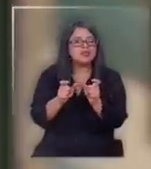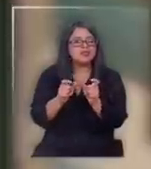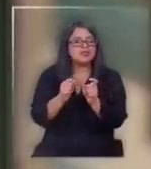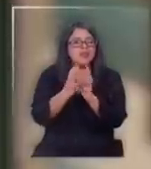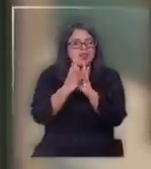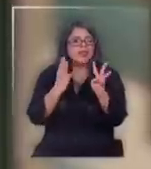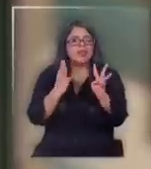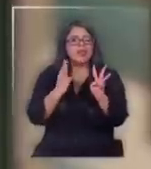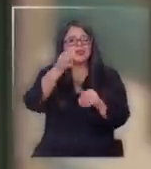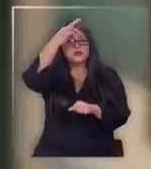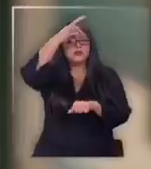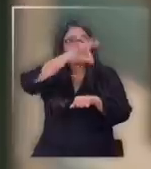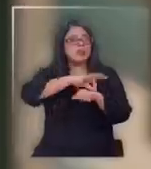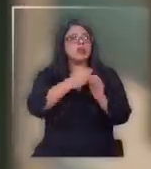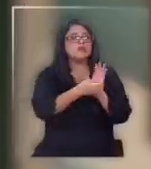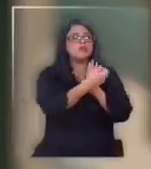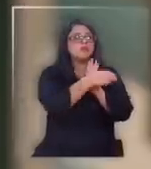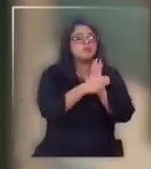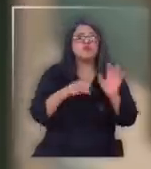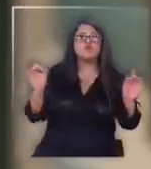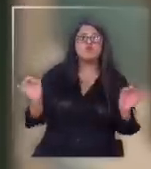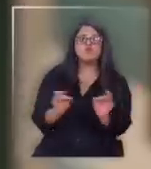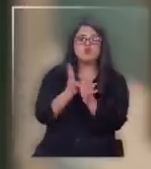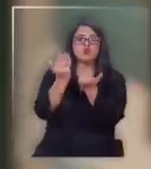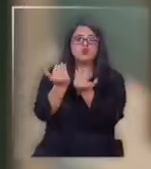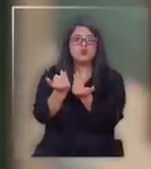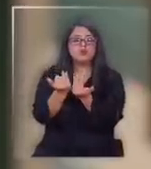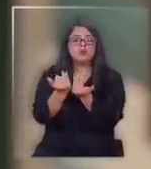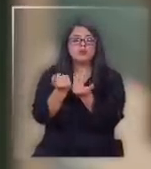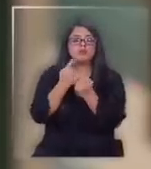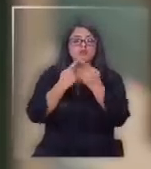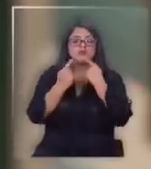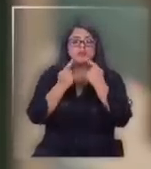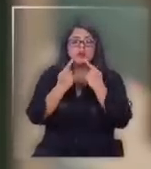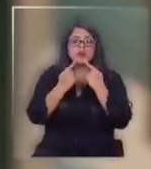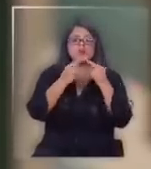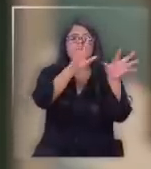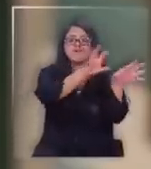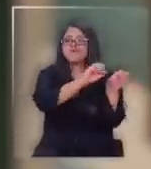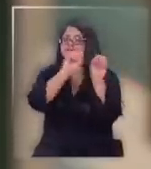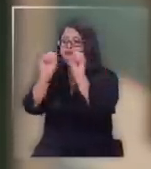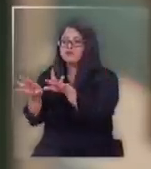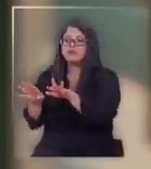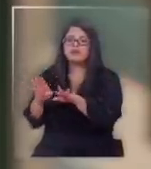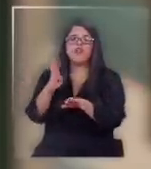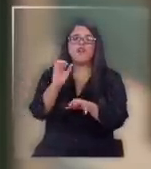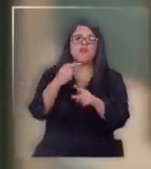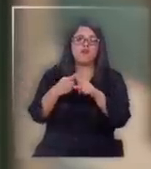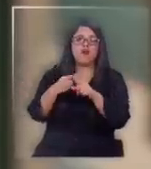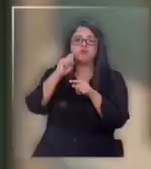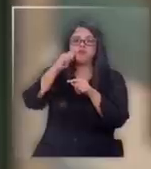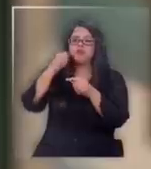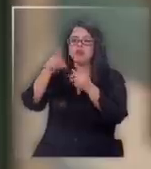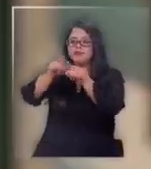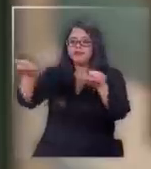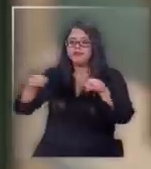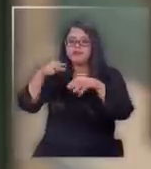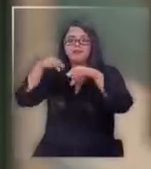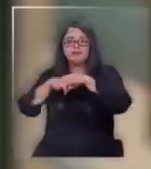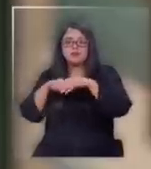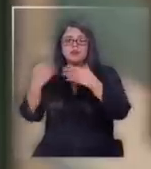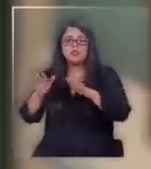médico lo evalúa. En el caso de que requiera algún examen extra, se pasa a box. Son box de ambulatorios. Se le toman